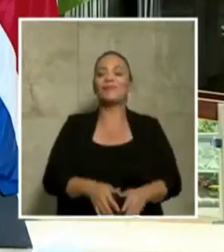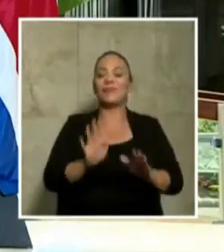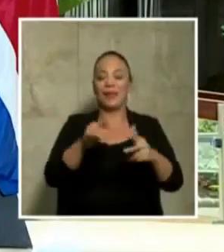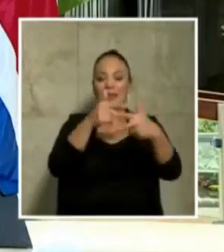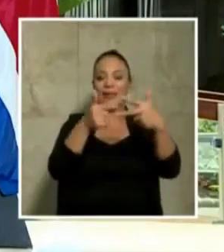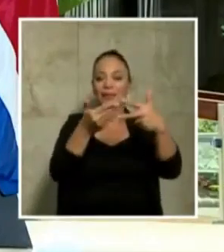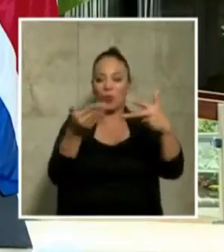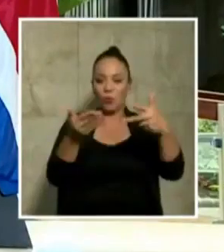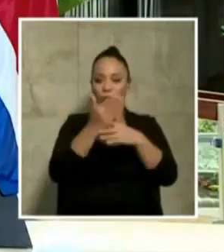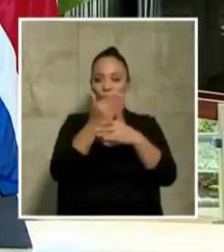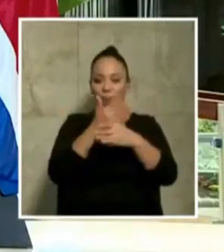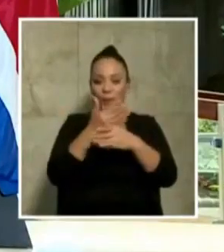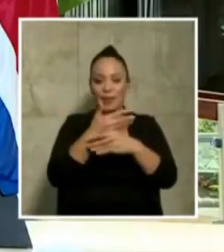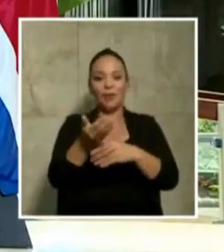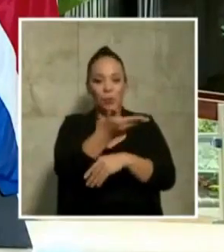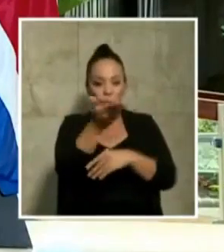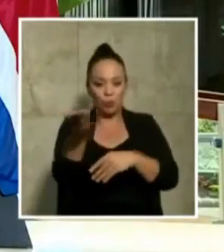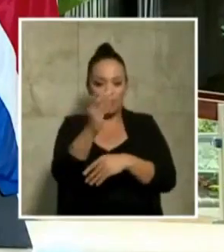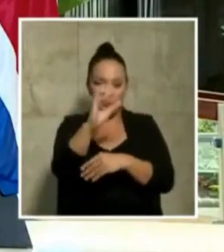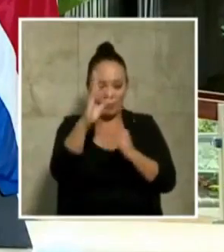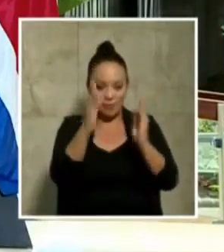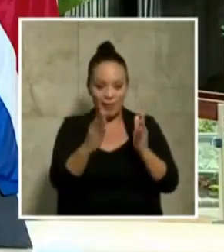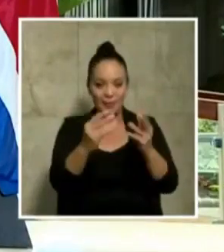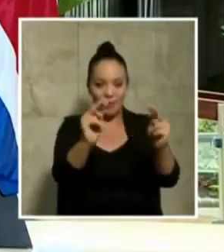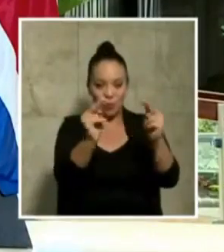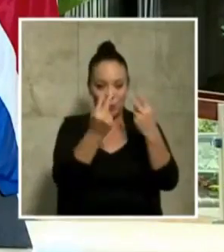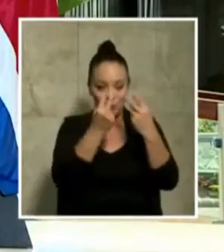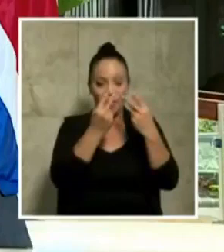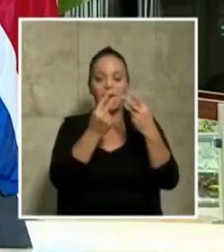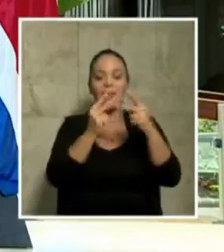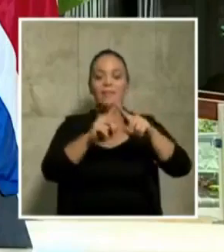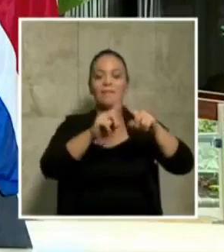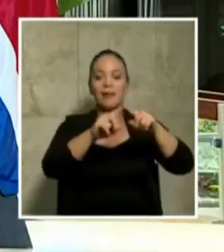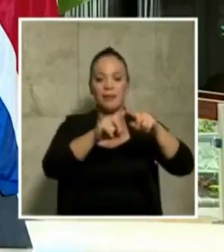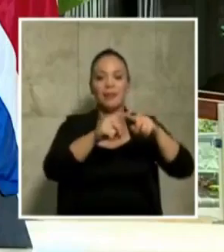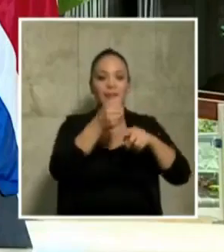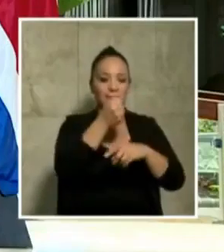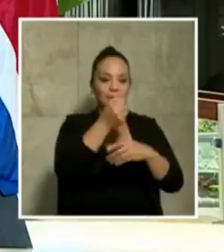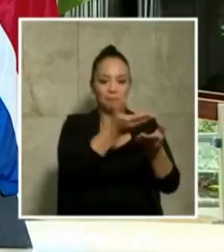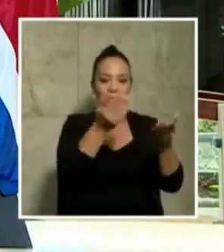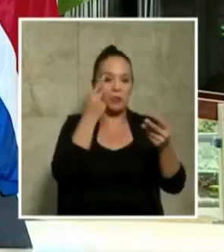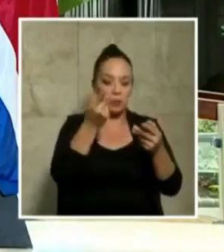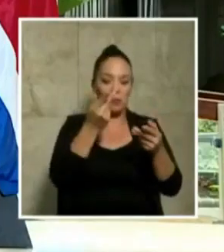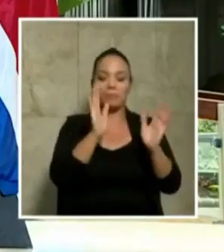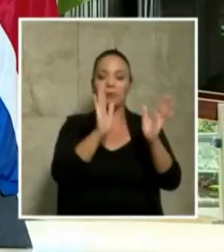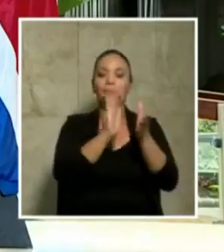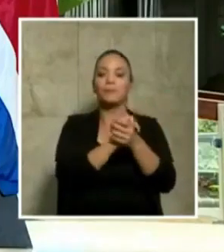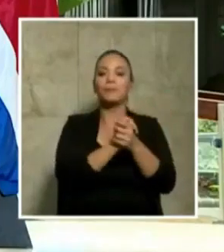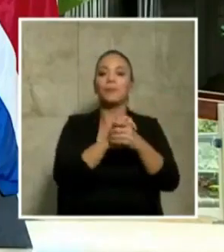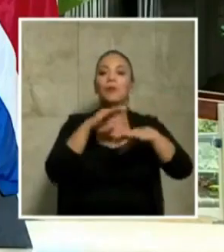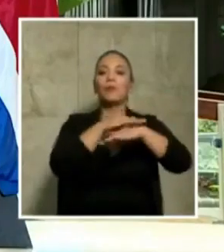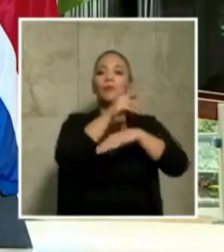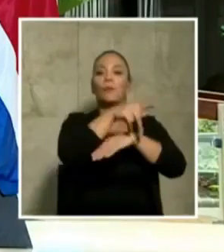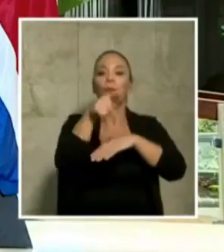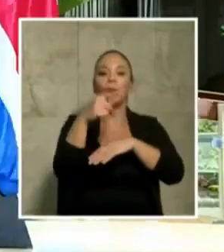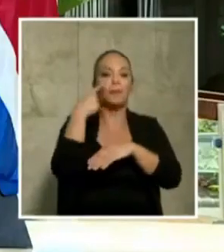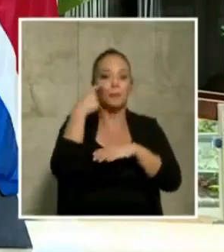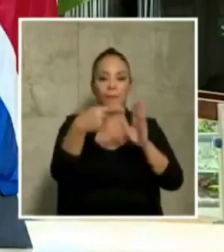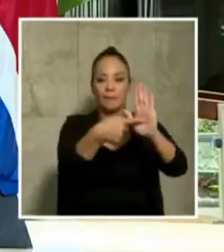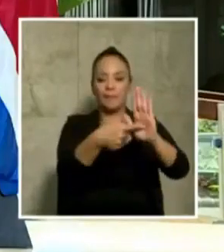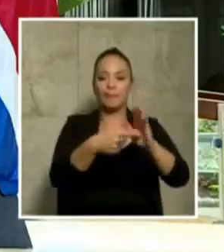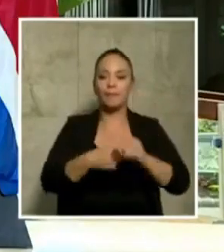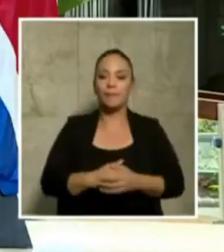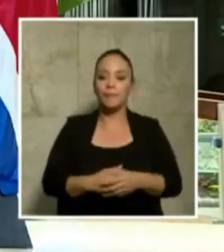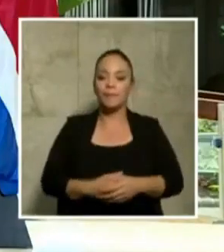que queríamos compartir hoy con los costarricenses que nos ven a través de los medios presentes. si me ponen la diapositiva.